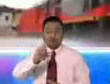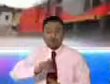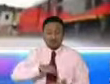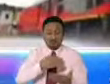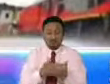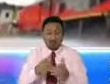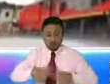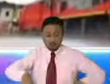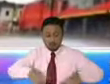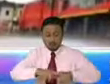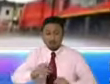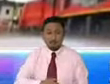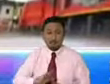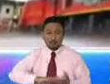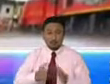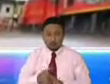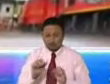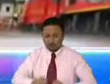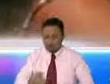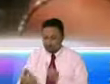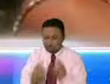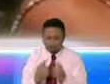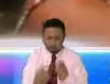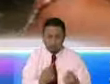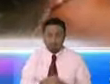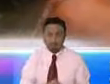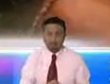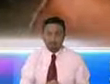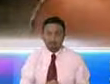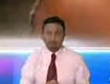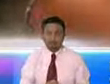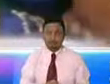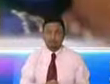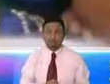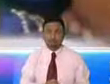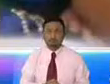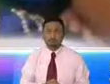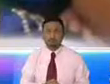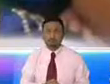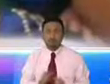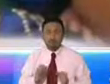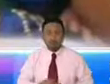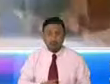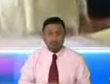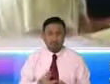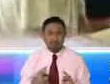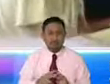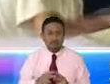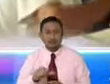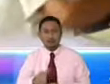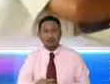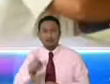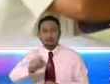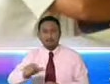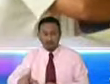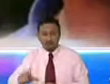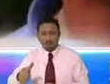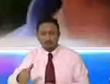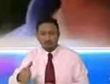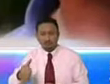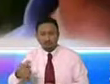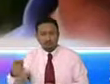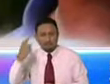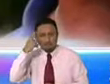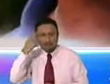pueden interactuar con la comunidad Shuar. Vamos a conocer a otras gente, otra manera de pensar, otra manera de vivir,